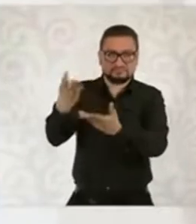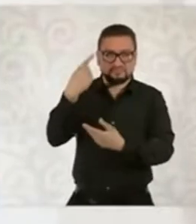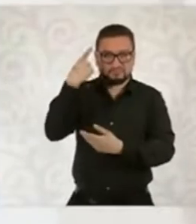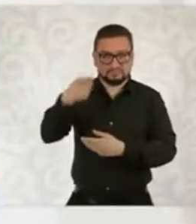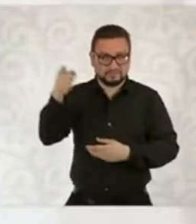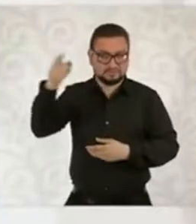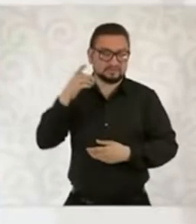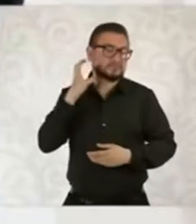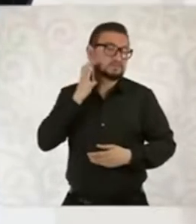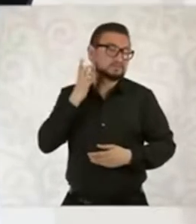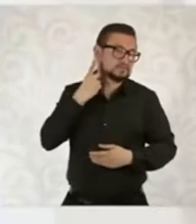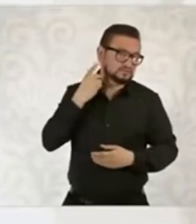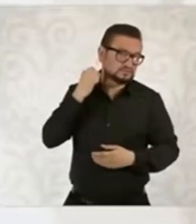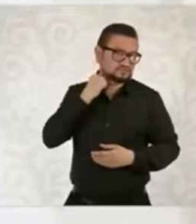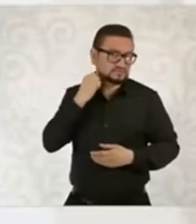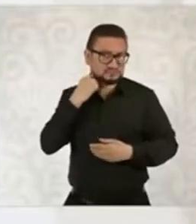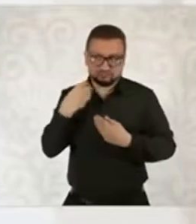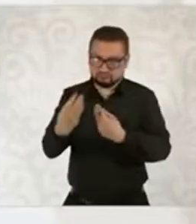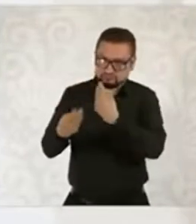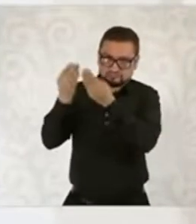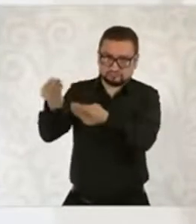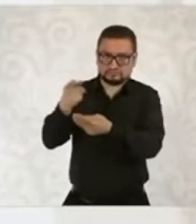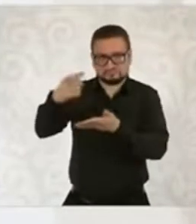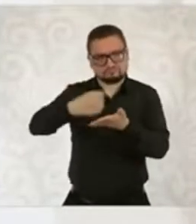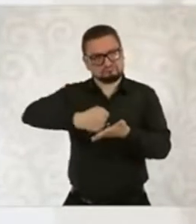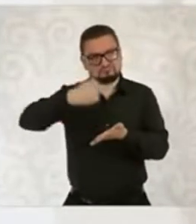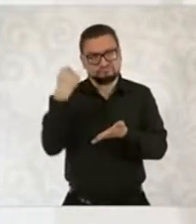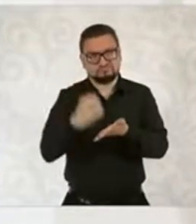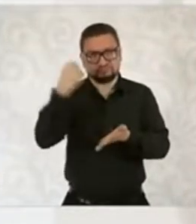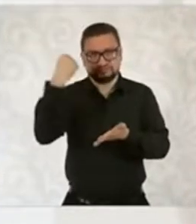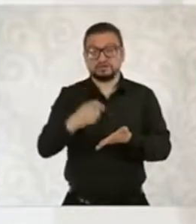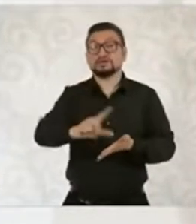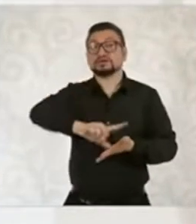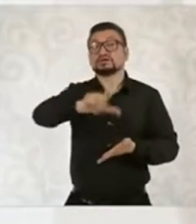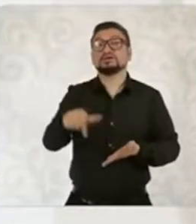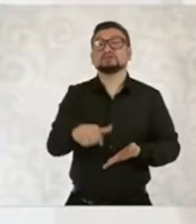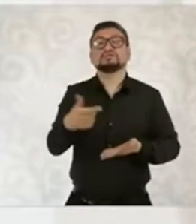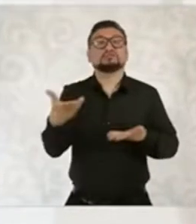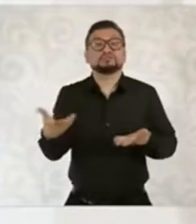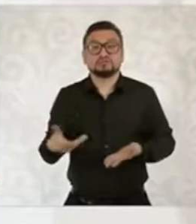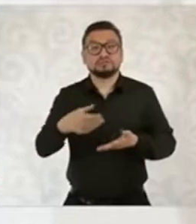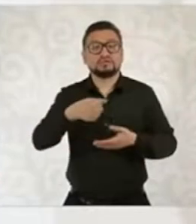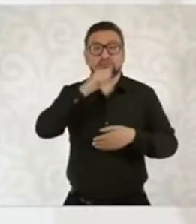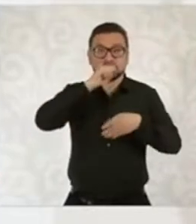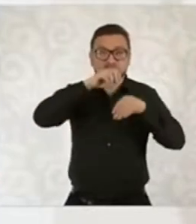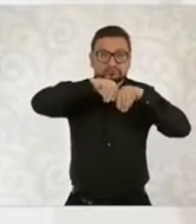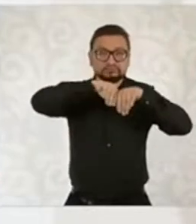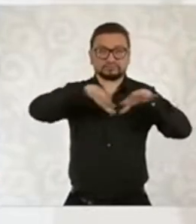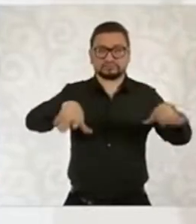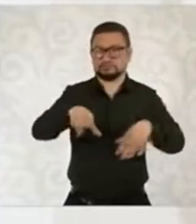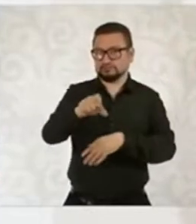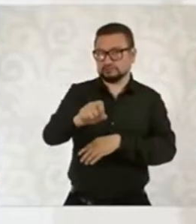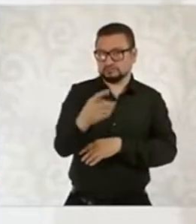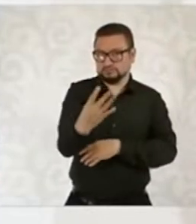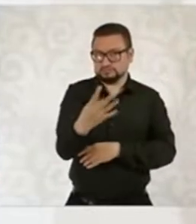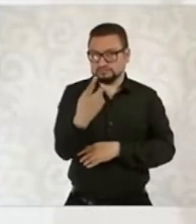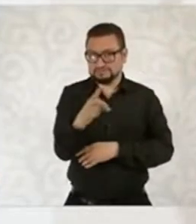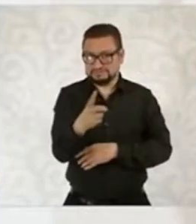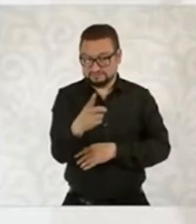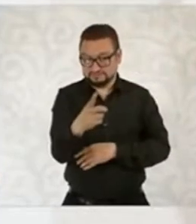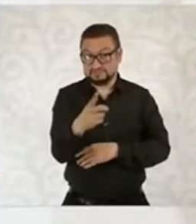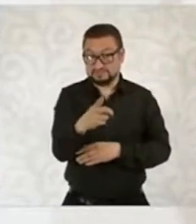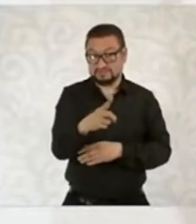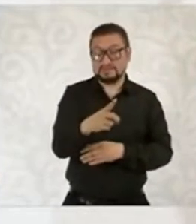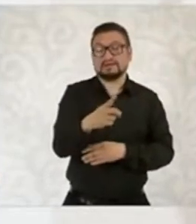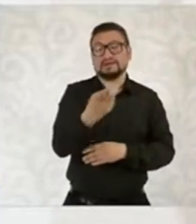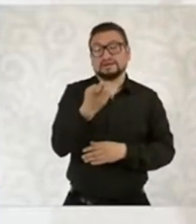Poder Legislativo, fue aprobada y después publicada el 24 de diciembre. Y conforme